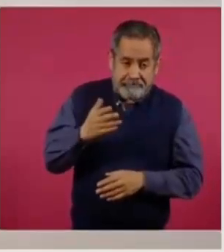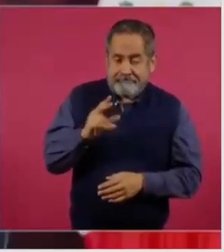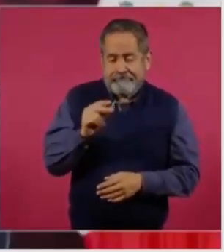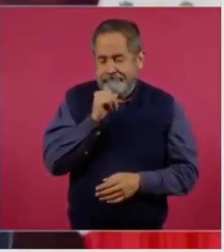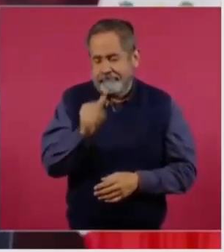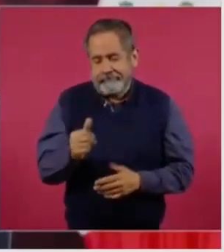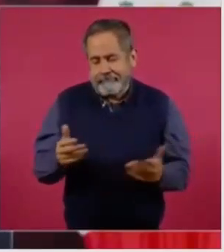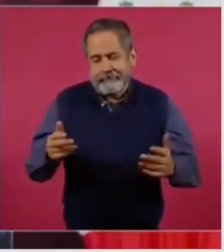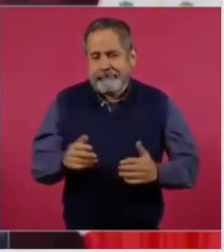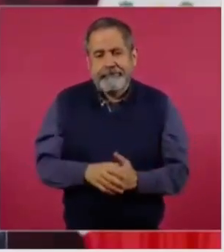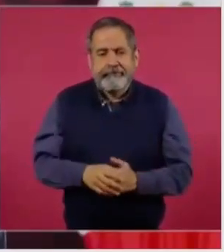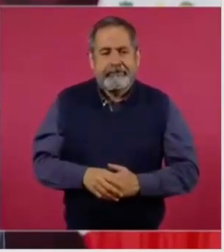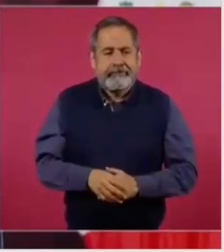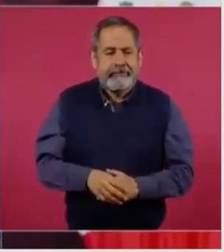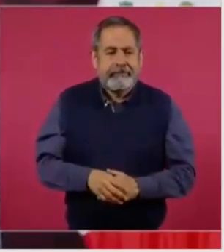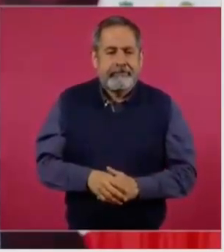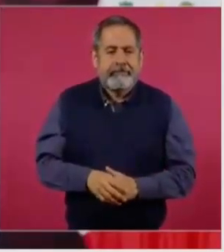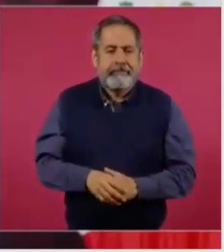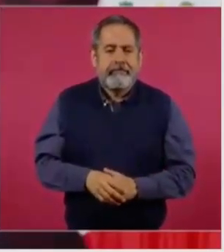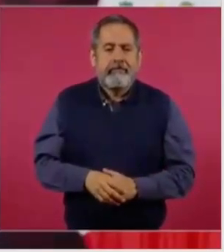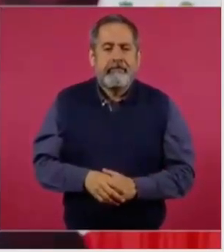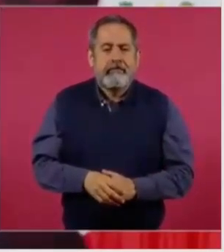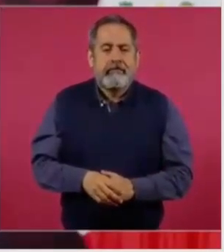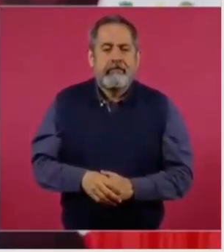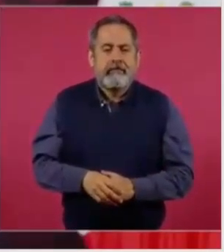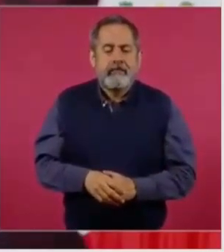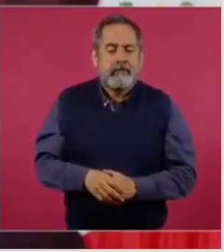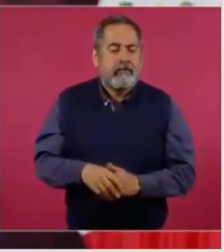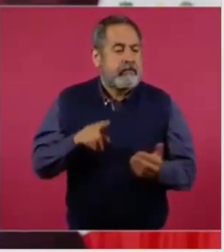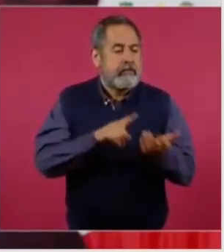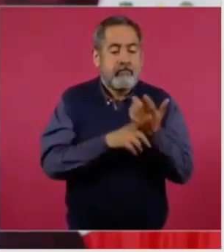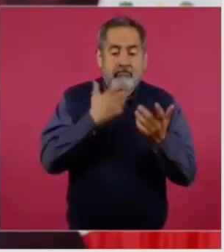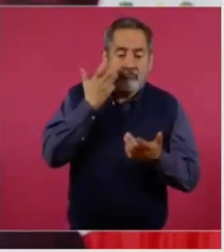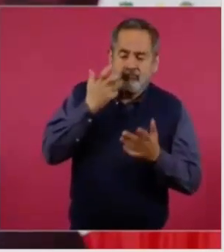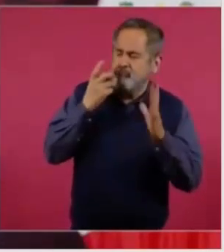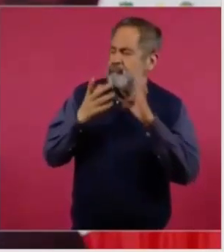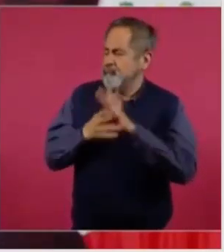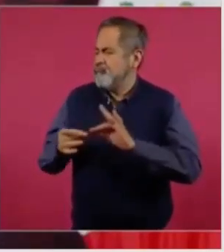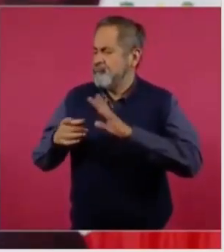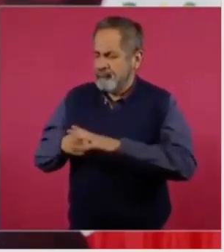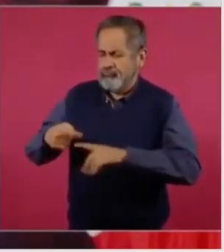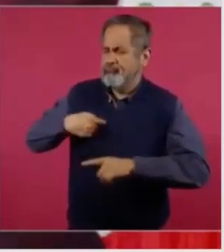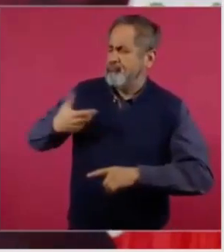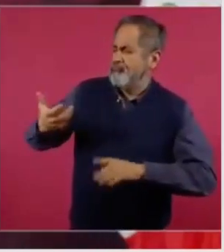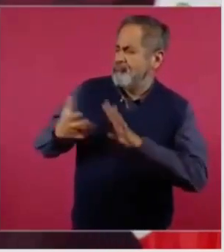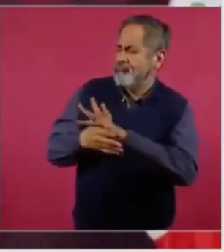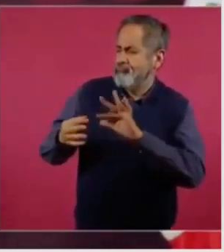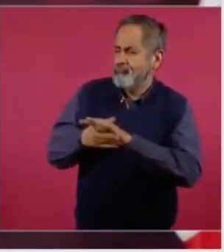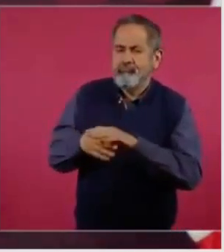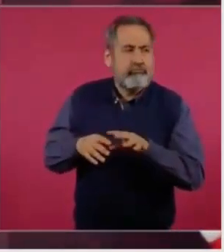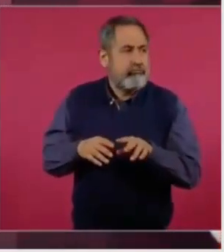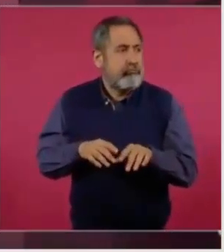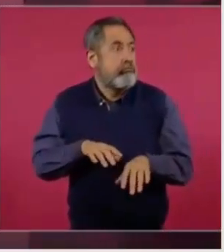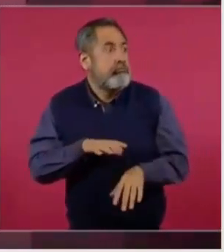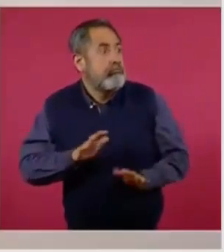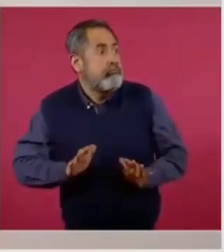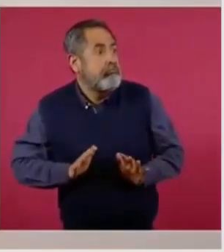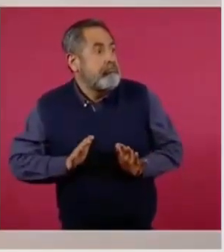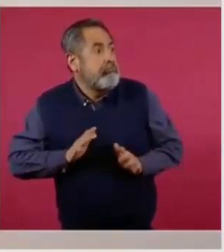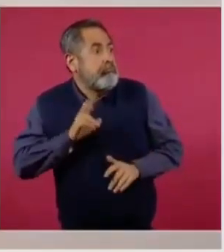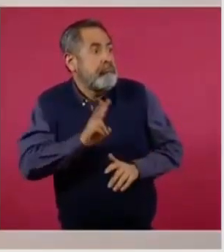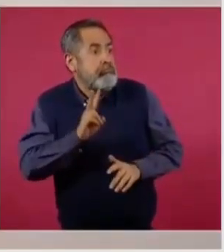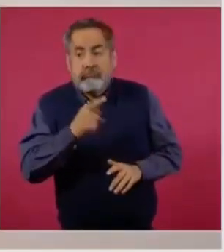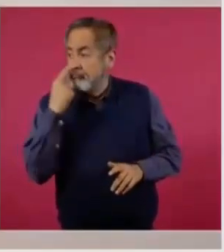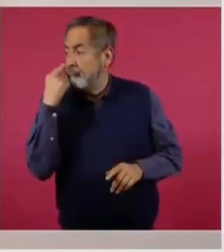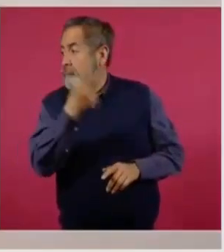después en esta conferencia mañanera, el presidente López Obrador y la secretaria de Gobernación, Luisa María Alcalde, reconocieron que, en efecto, Morena